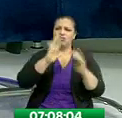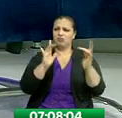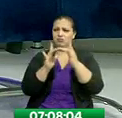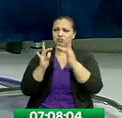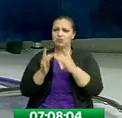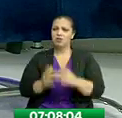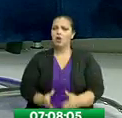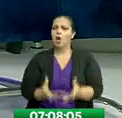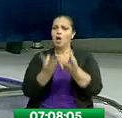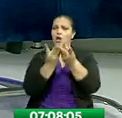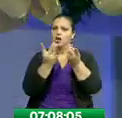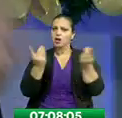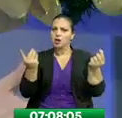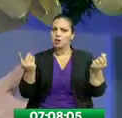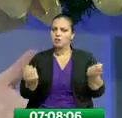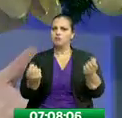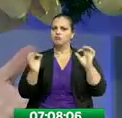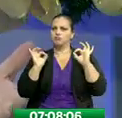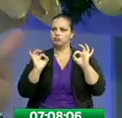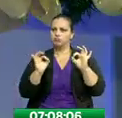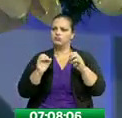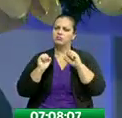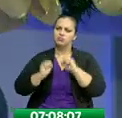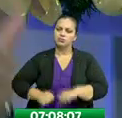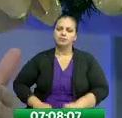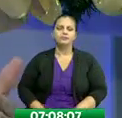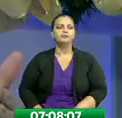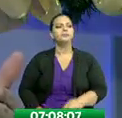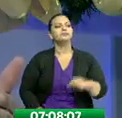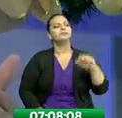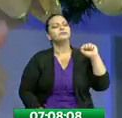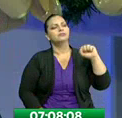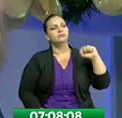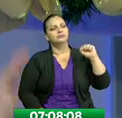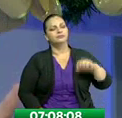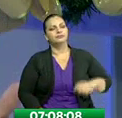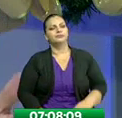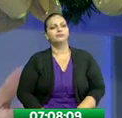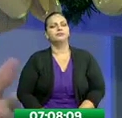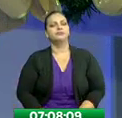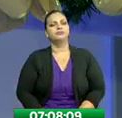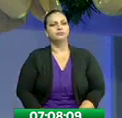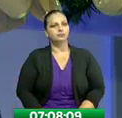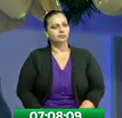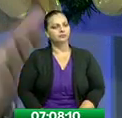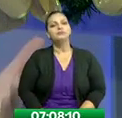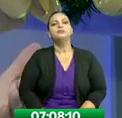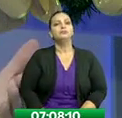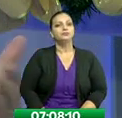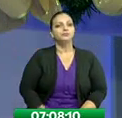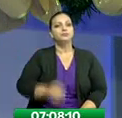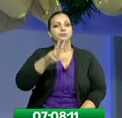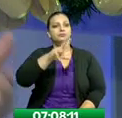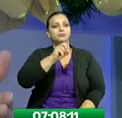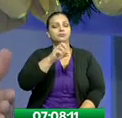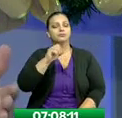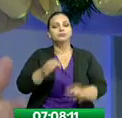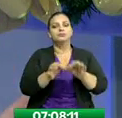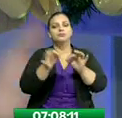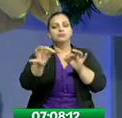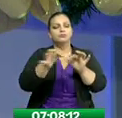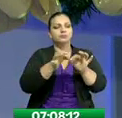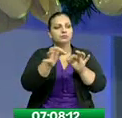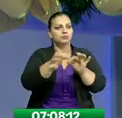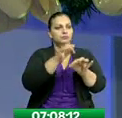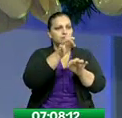calidad? Bueno, primero es lograr la conectividad. No podemos tener excluidos a 300 parroquias o a más de 2 millones de ecuatorianos